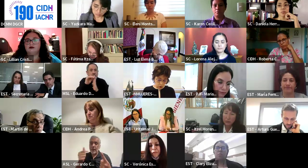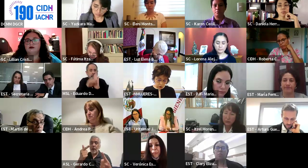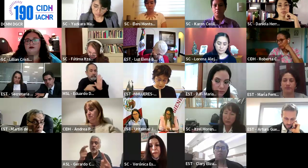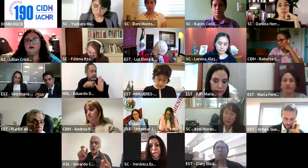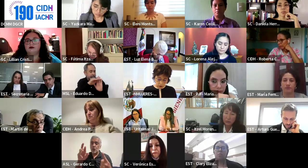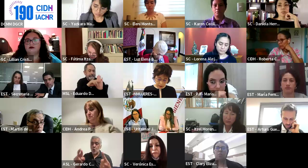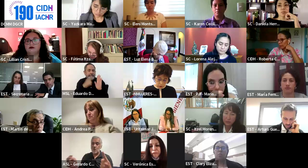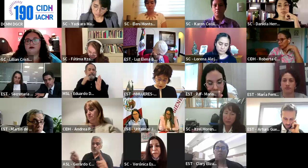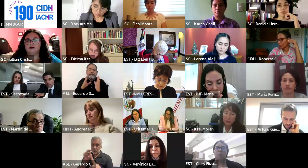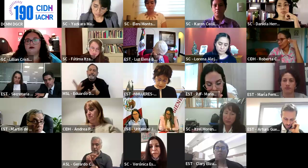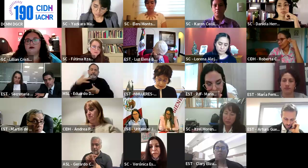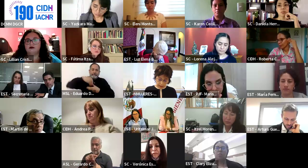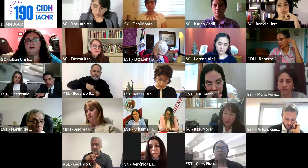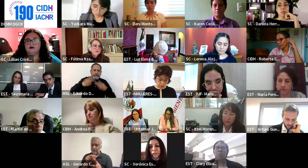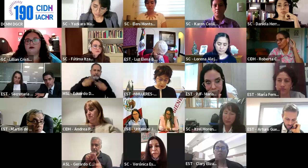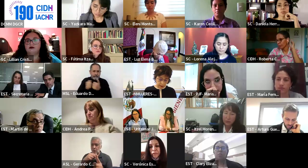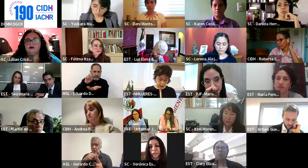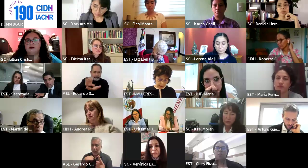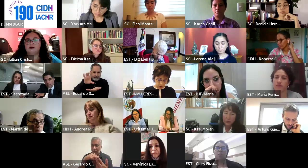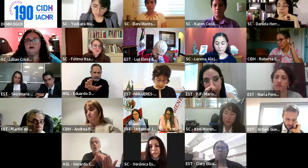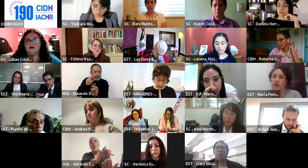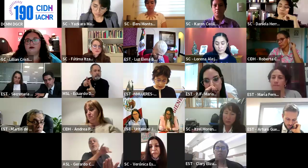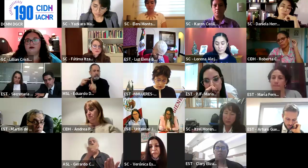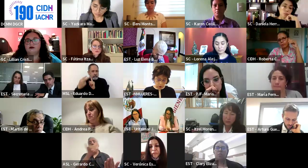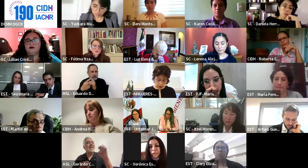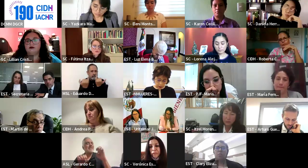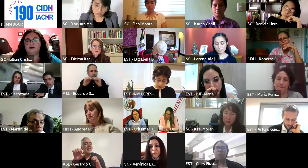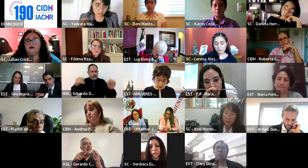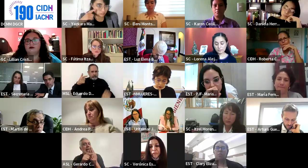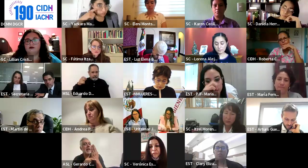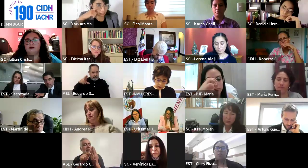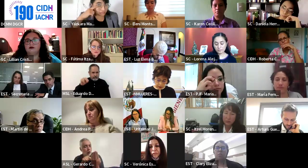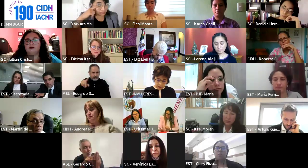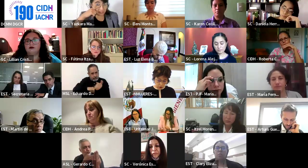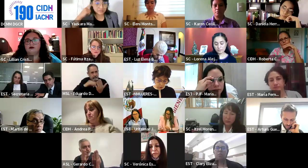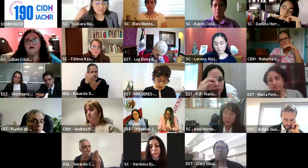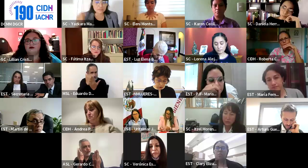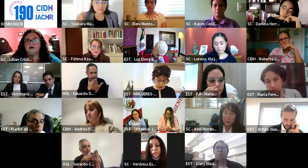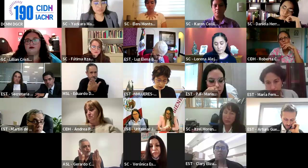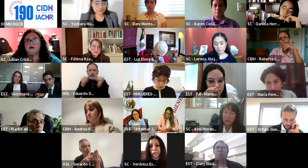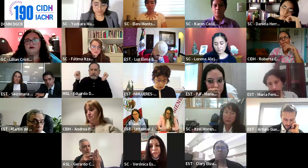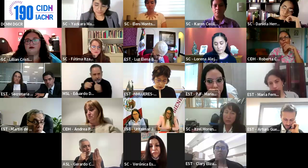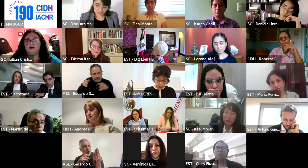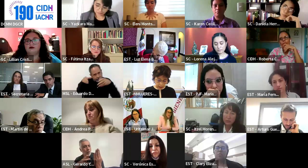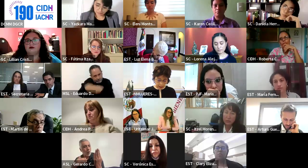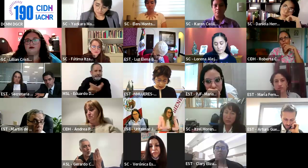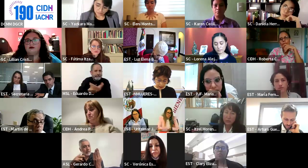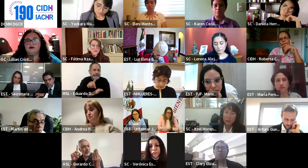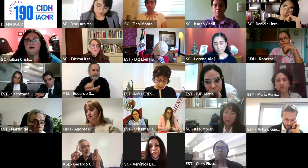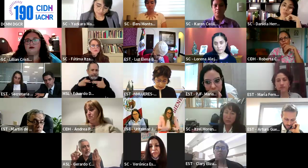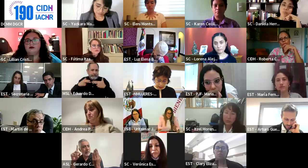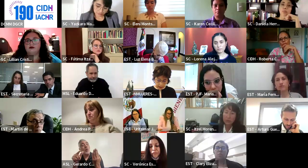la inclusión de las personas con discapacidad con perspectiva de igualdad de género y bajo los enfoques de derechos humanos,